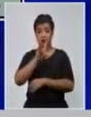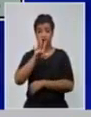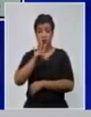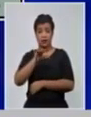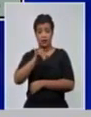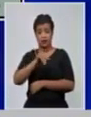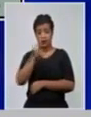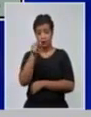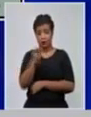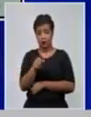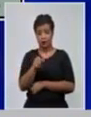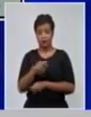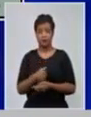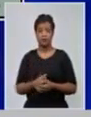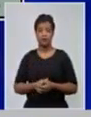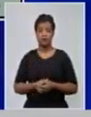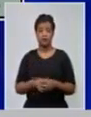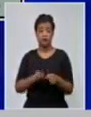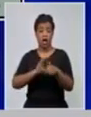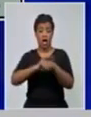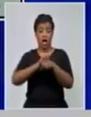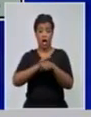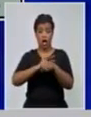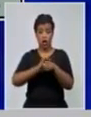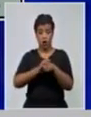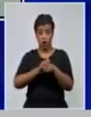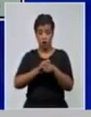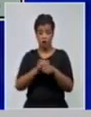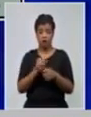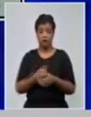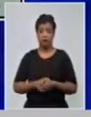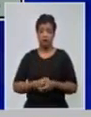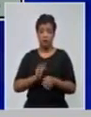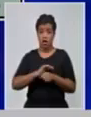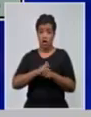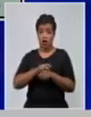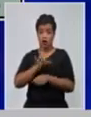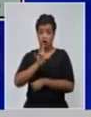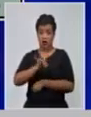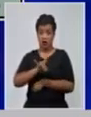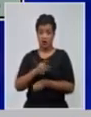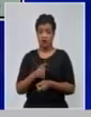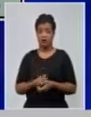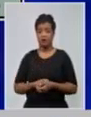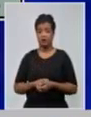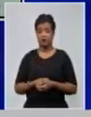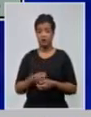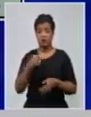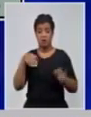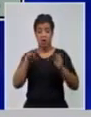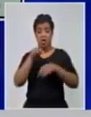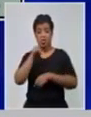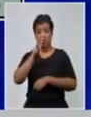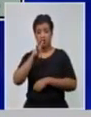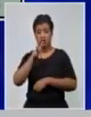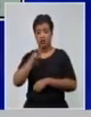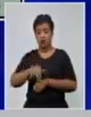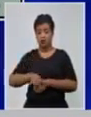156 casos. Arroyo Naranjo confirma de Arroyo Naranjo 9, de Playa 12, de